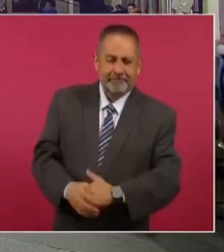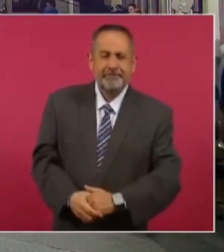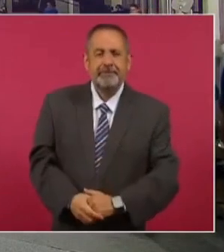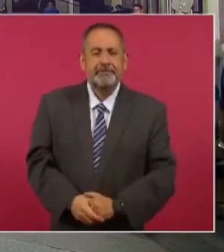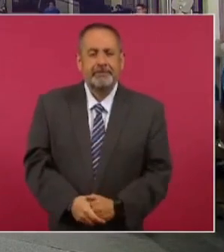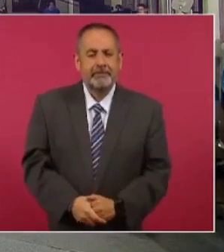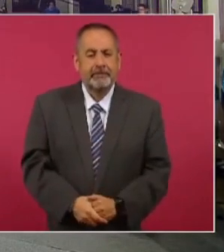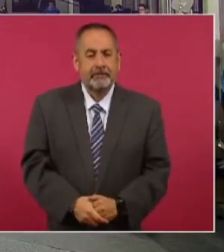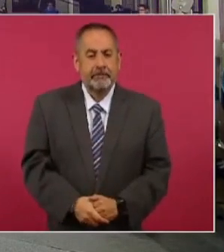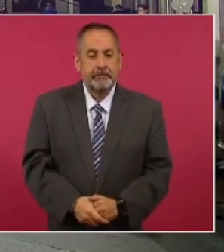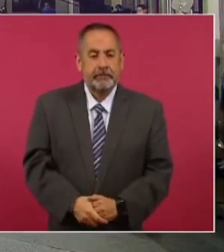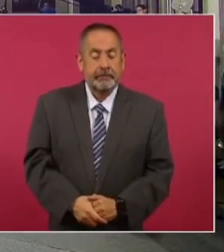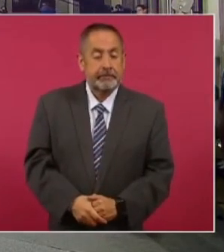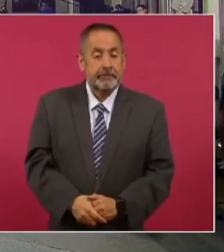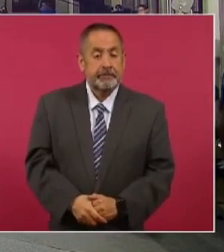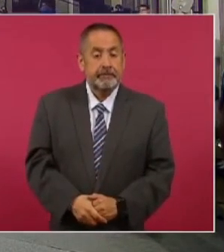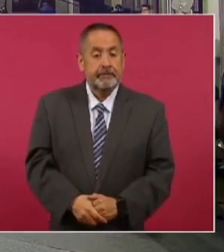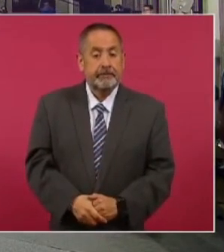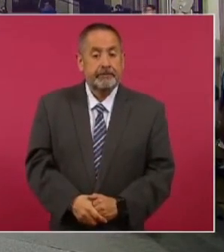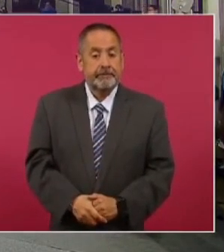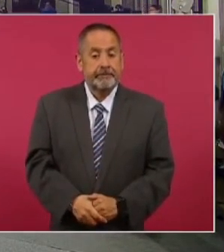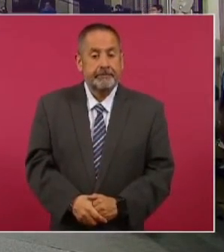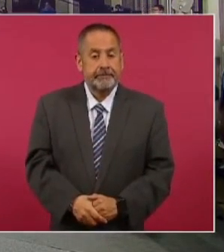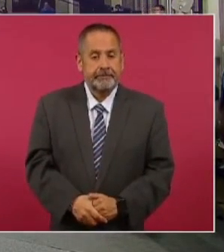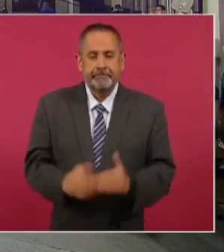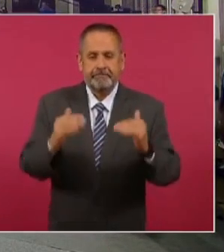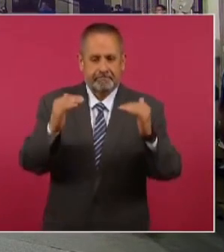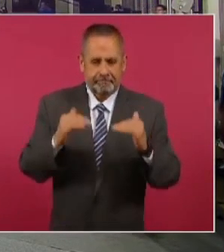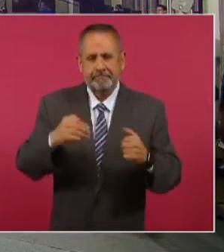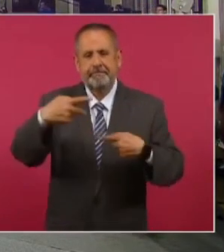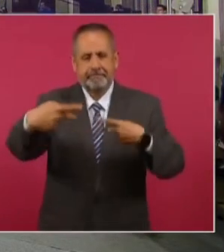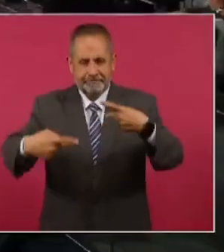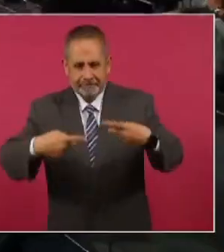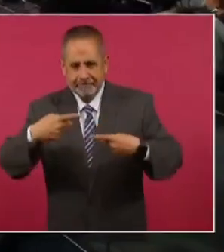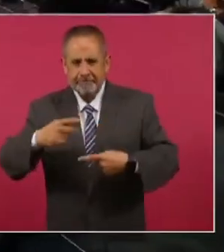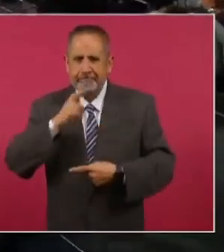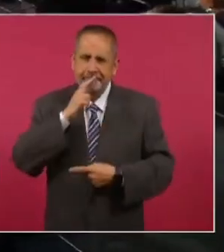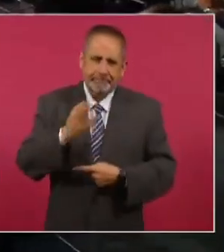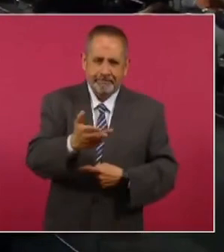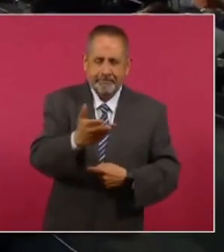y ahora si vamos a preguntas y respuestas